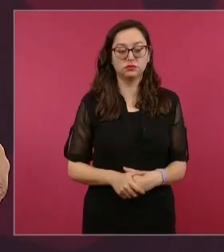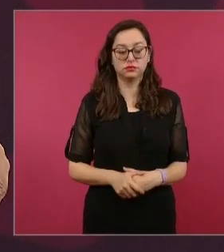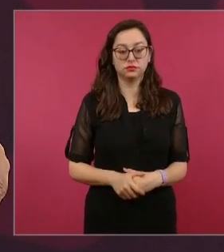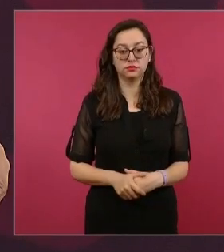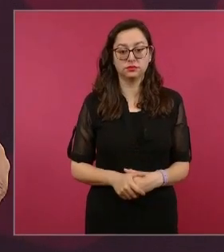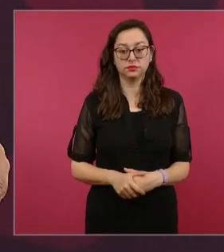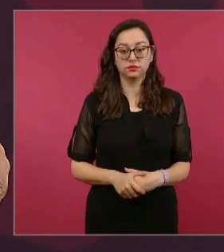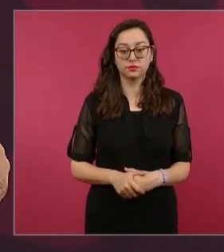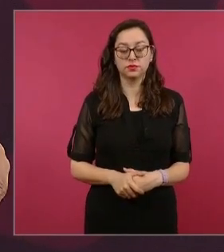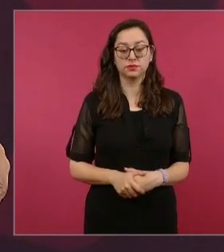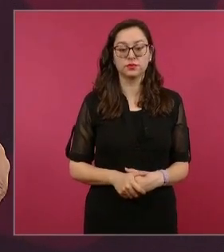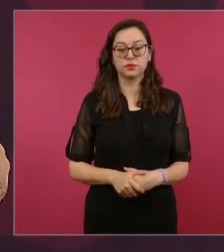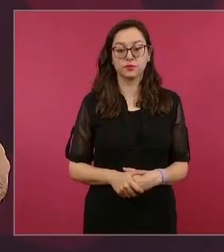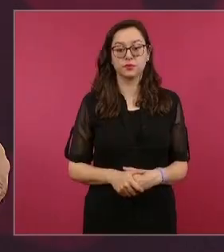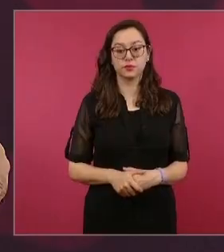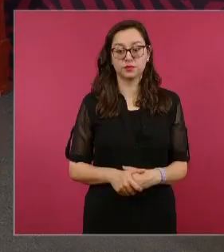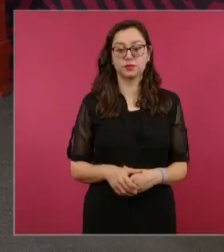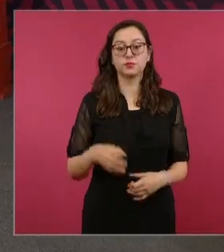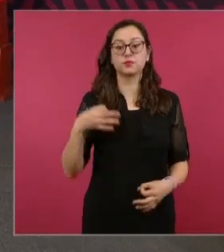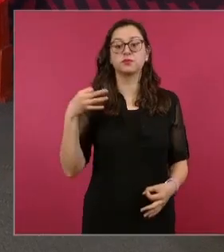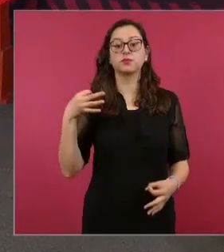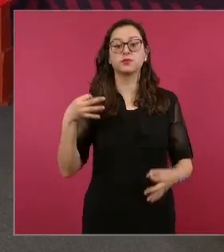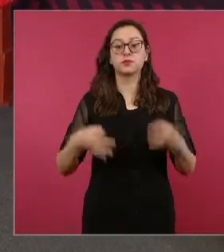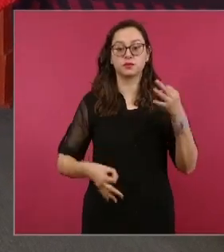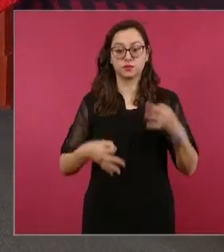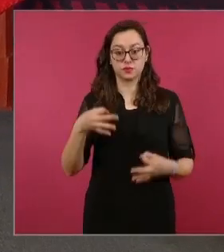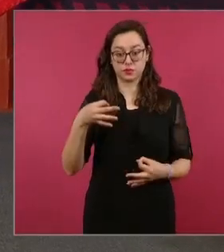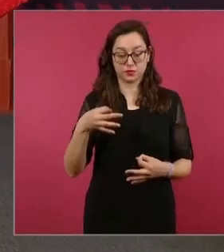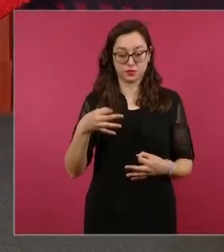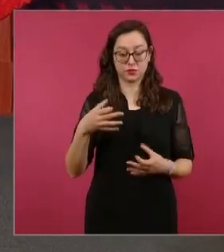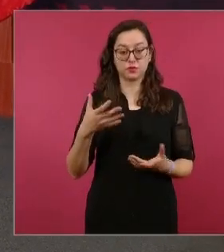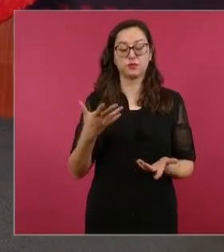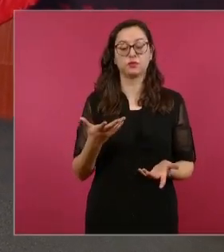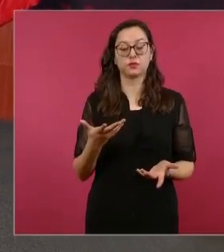que el Tribunal de Justicia